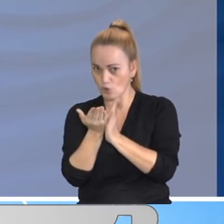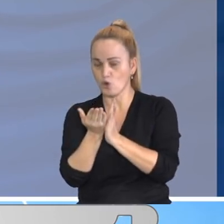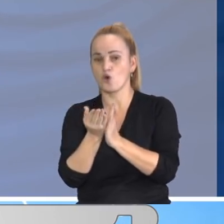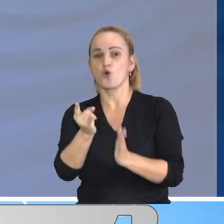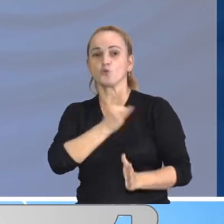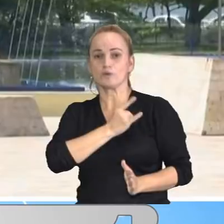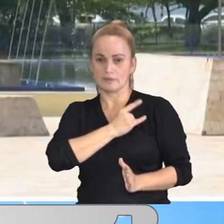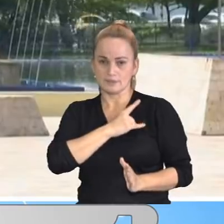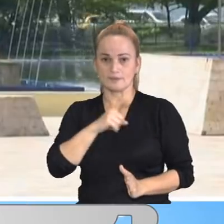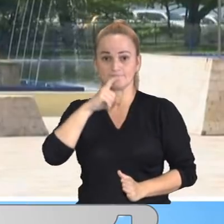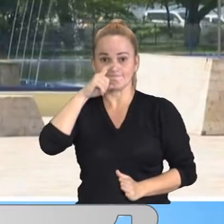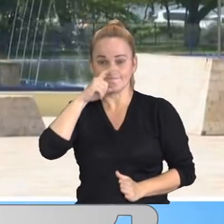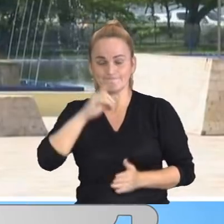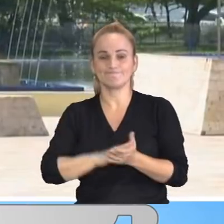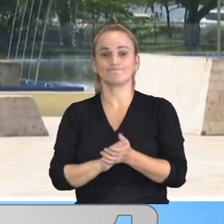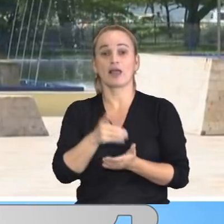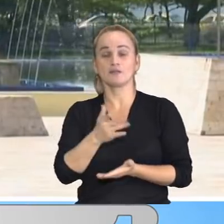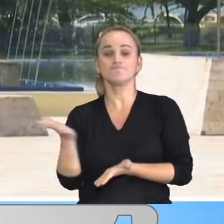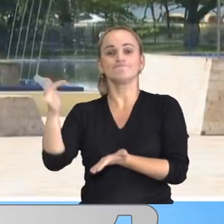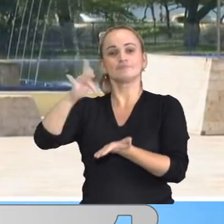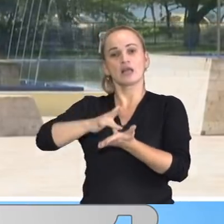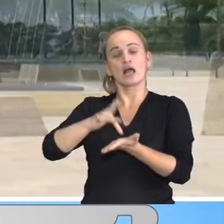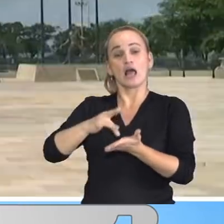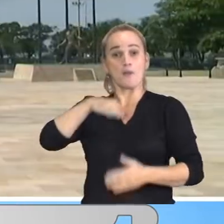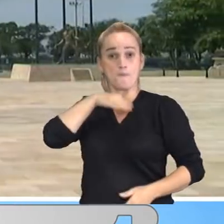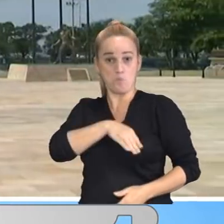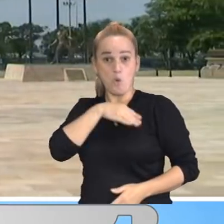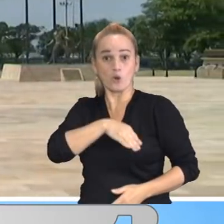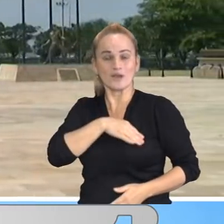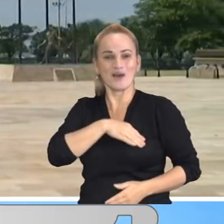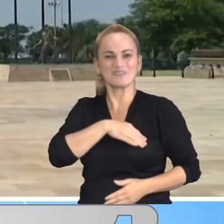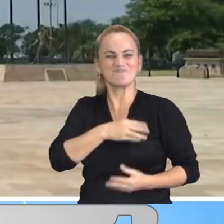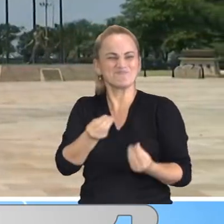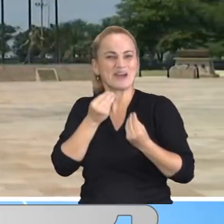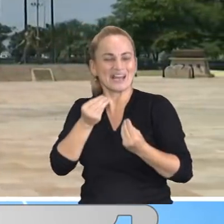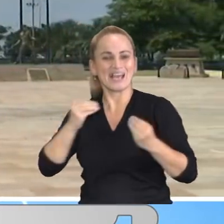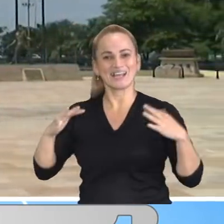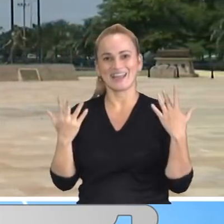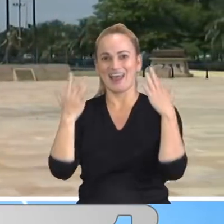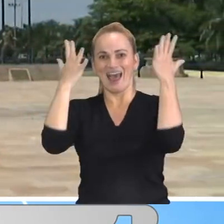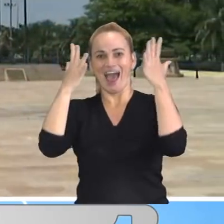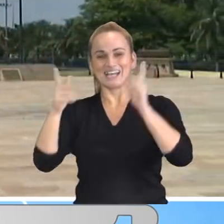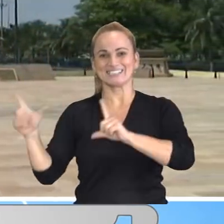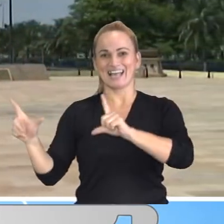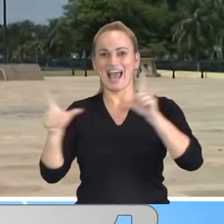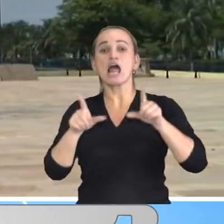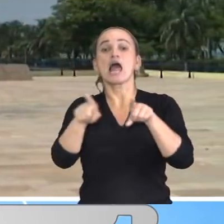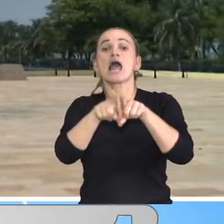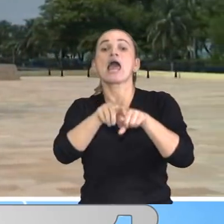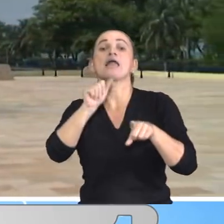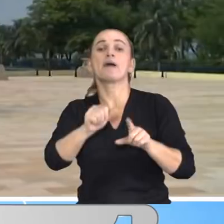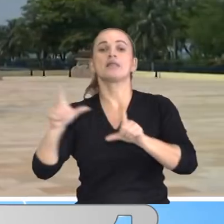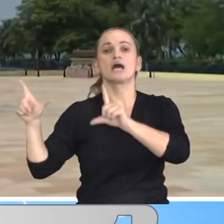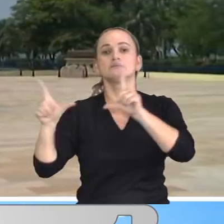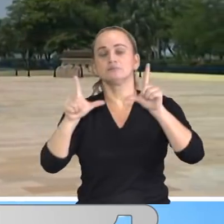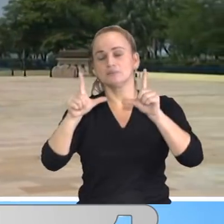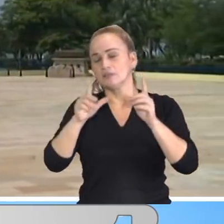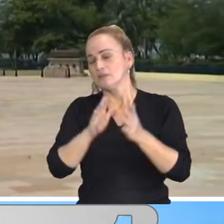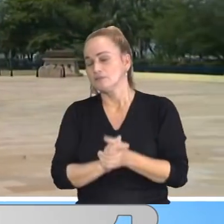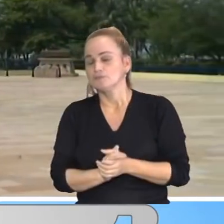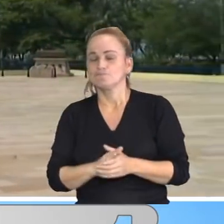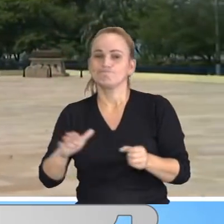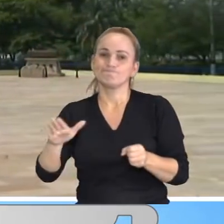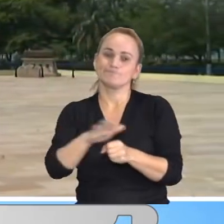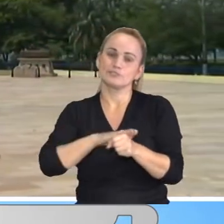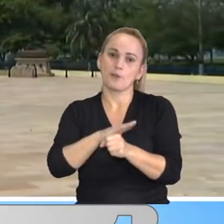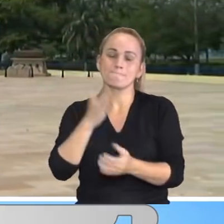Universidad Javeriana. Había llegado a la capital de Bolívar para la celebración de la graduación de su hermana. Sin embargo,